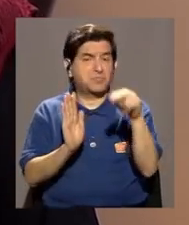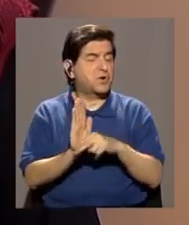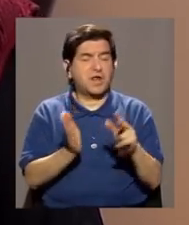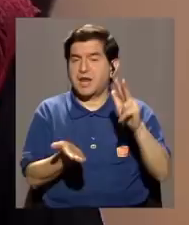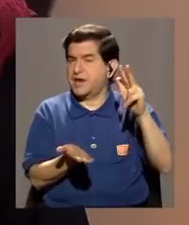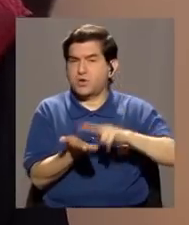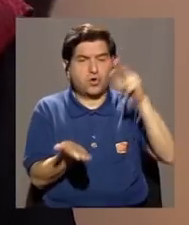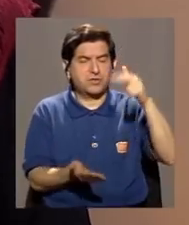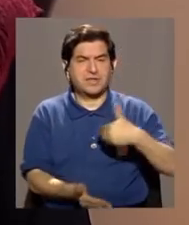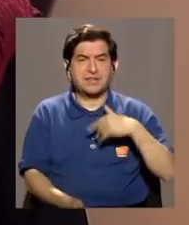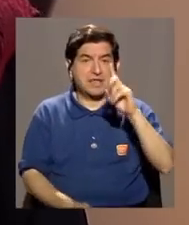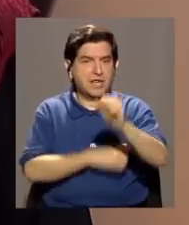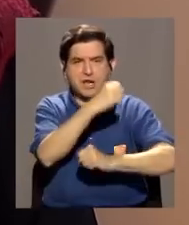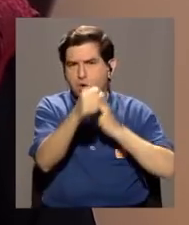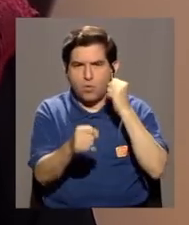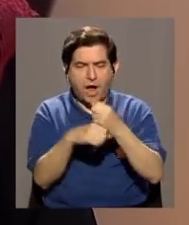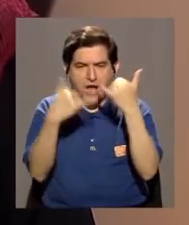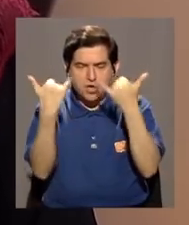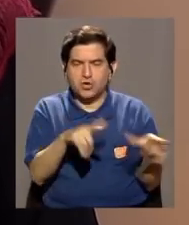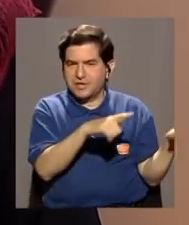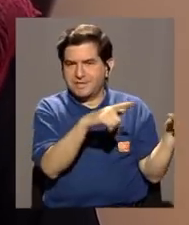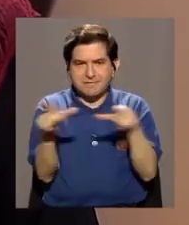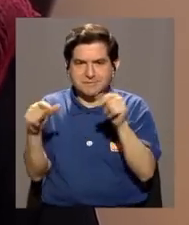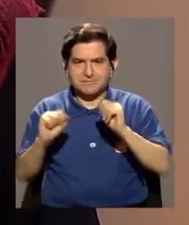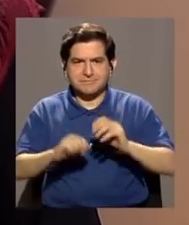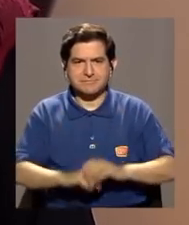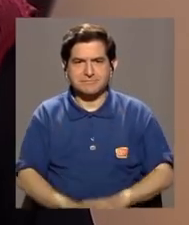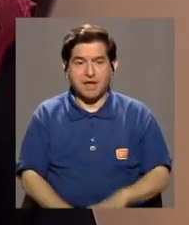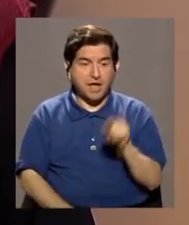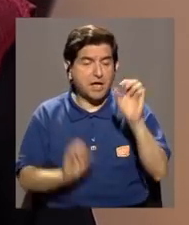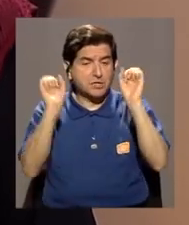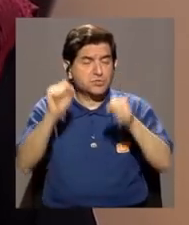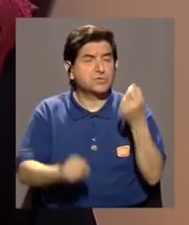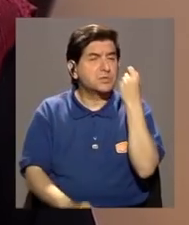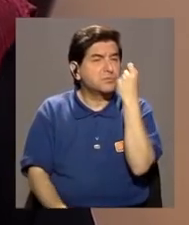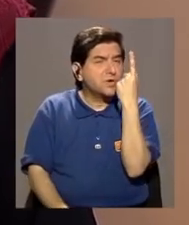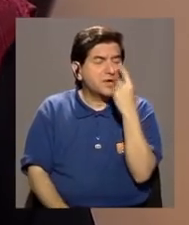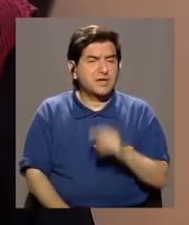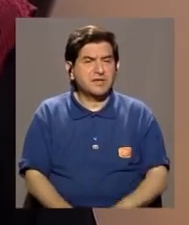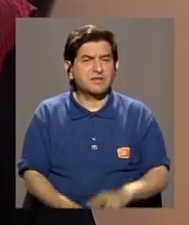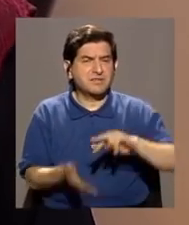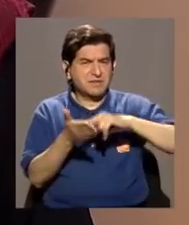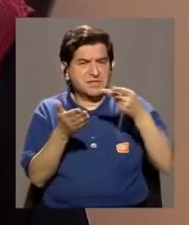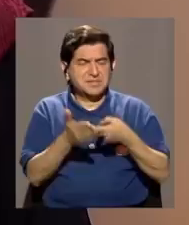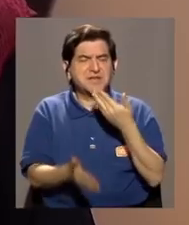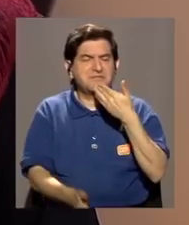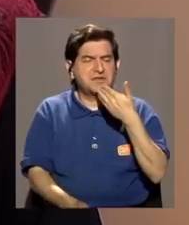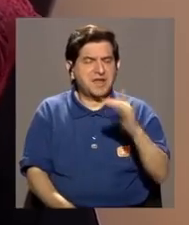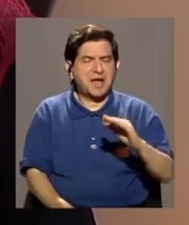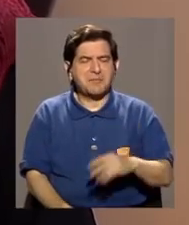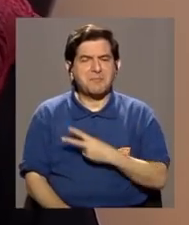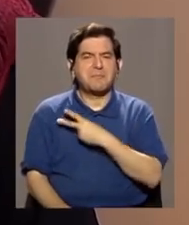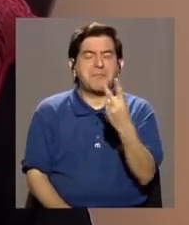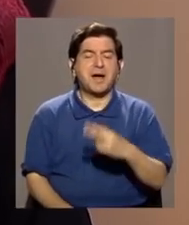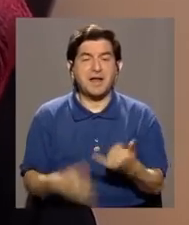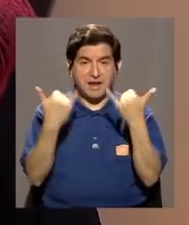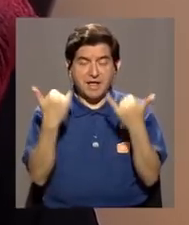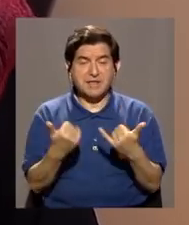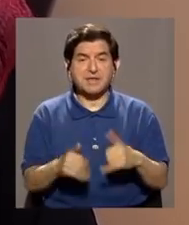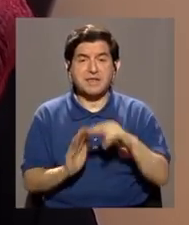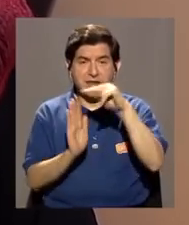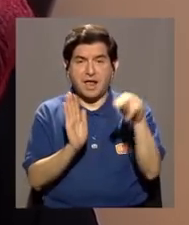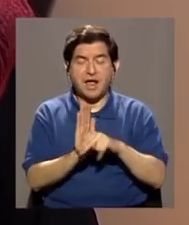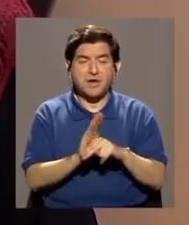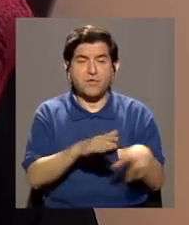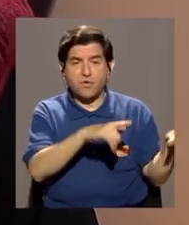aprobada tiene más de un año de estar lista esto se puede interpretar como un signo de mala fe y si la norma está lista y forma parte